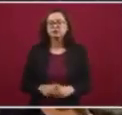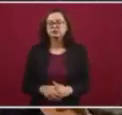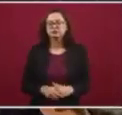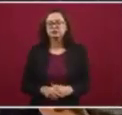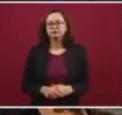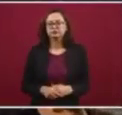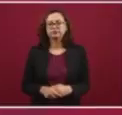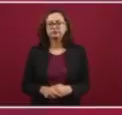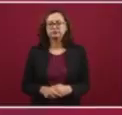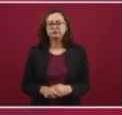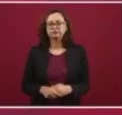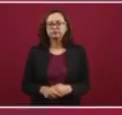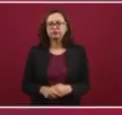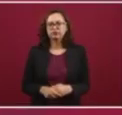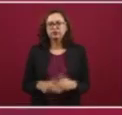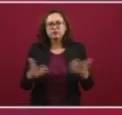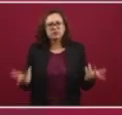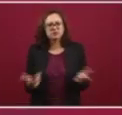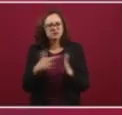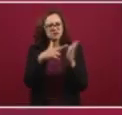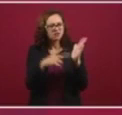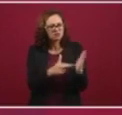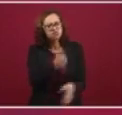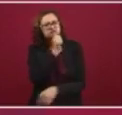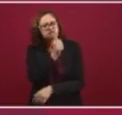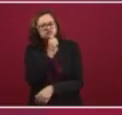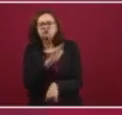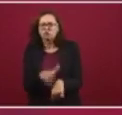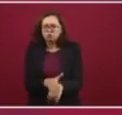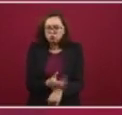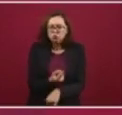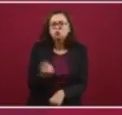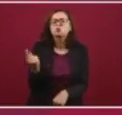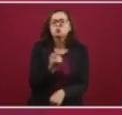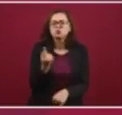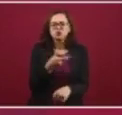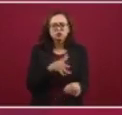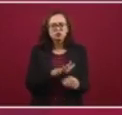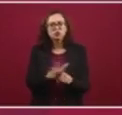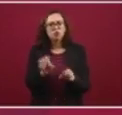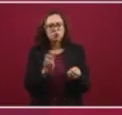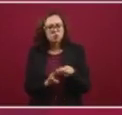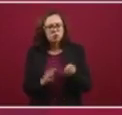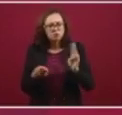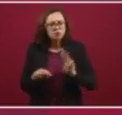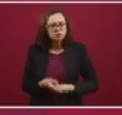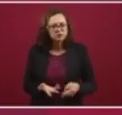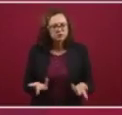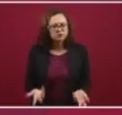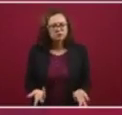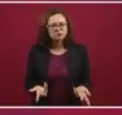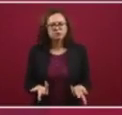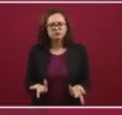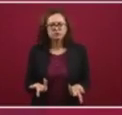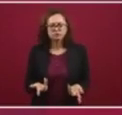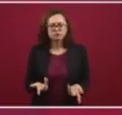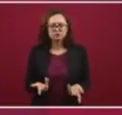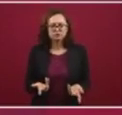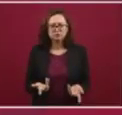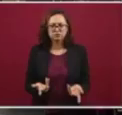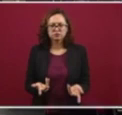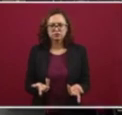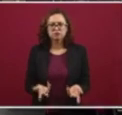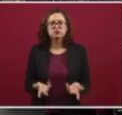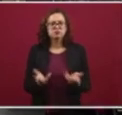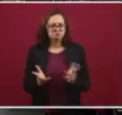se vea por qué está detenida, ¿sí?, esta solicitud, si ya